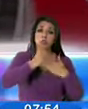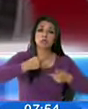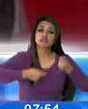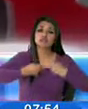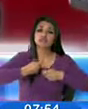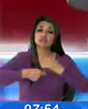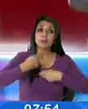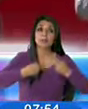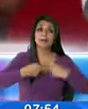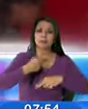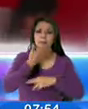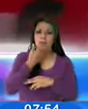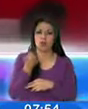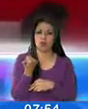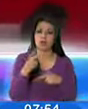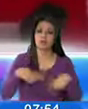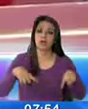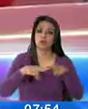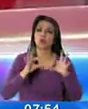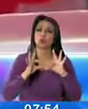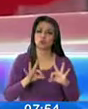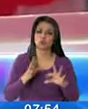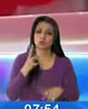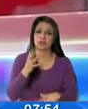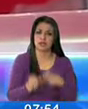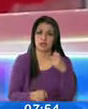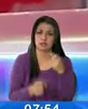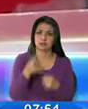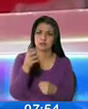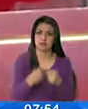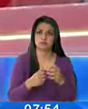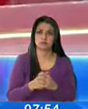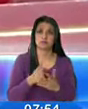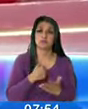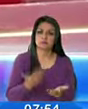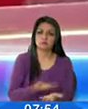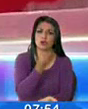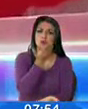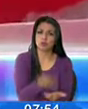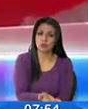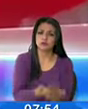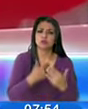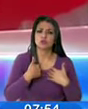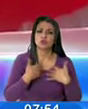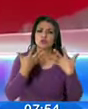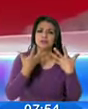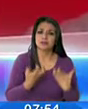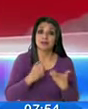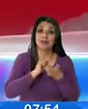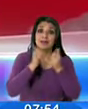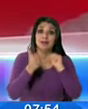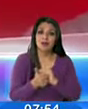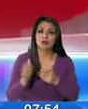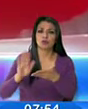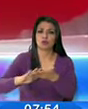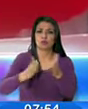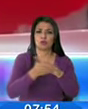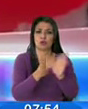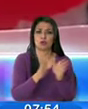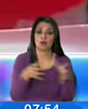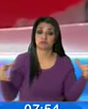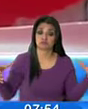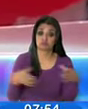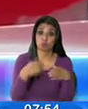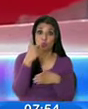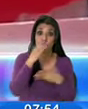manera y a un precio justo la leche. Esta es la propuesta clara que nosotros queremos en cada una de las comunidades, o centralizar una comunidad que